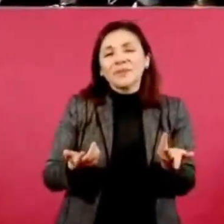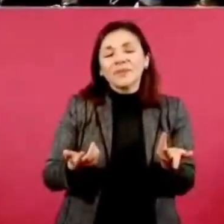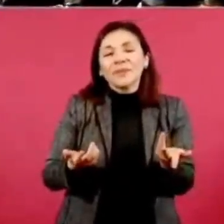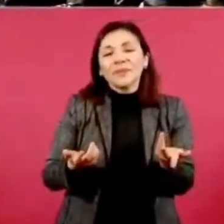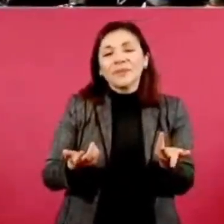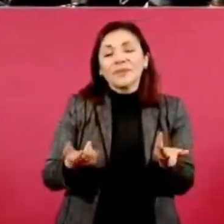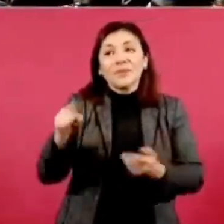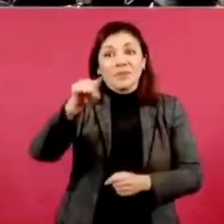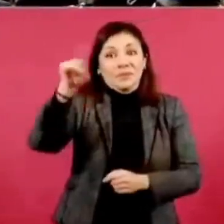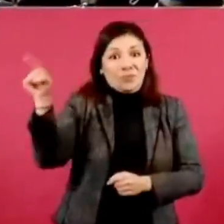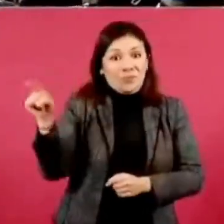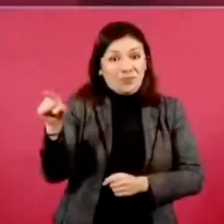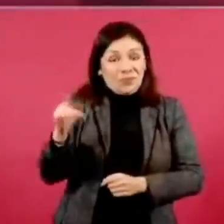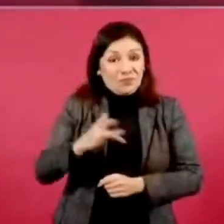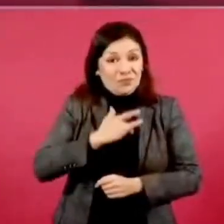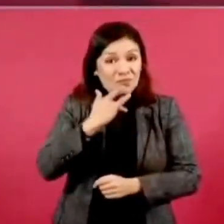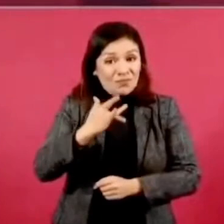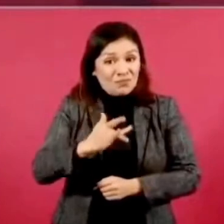ellos no se sienten